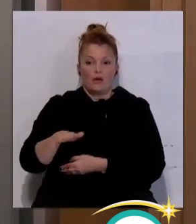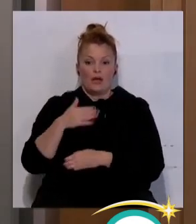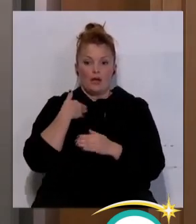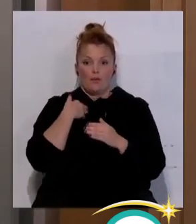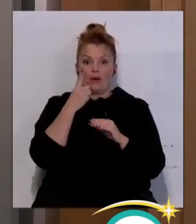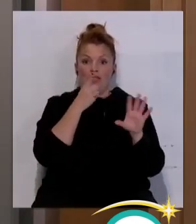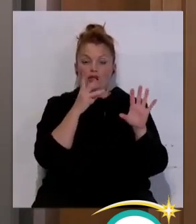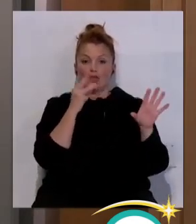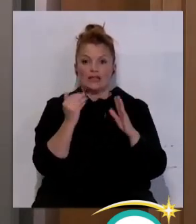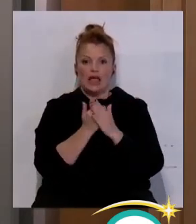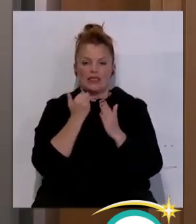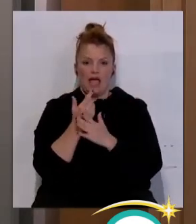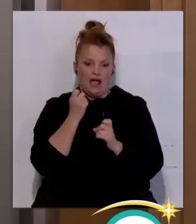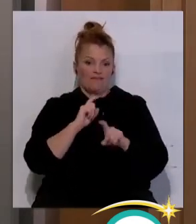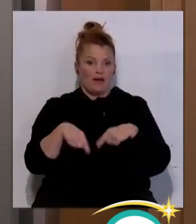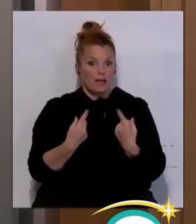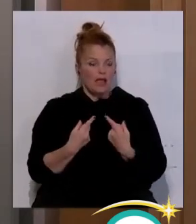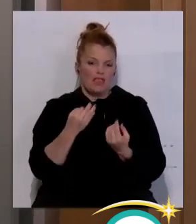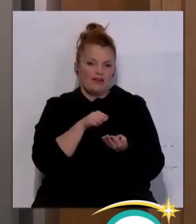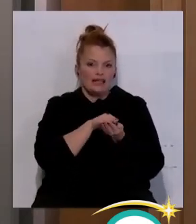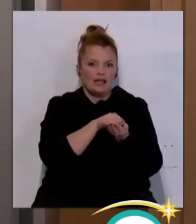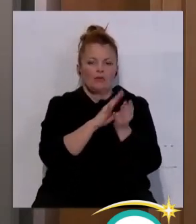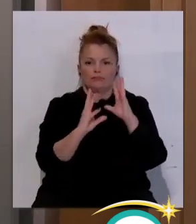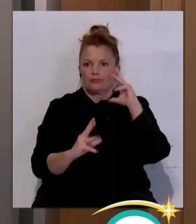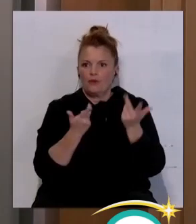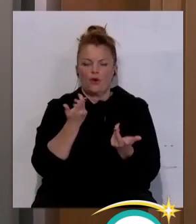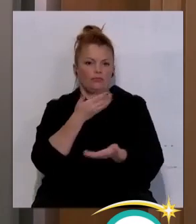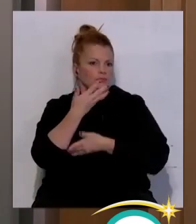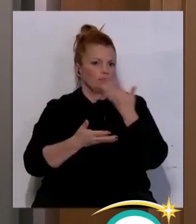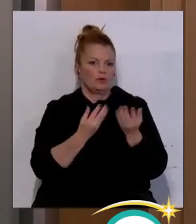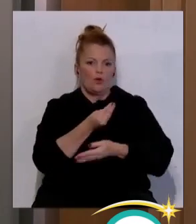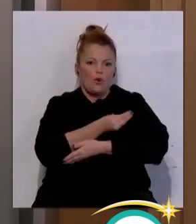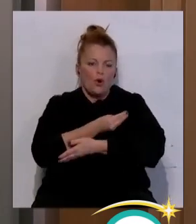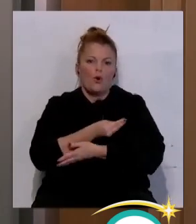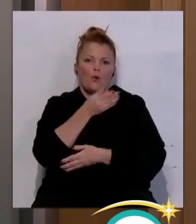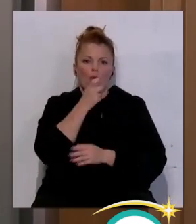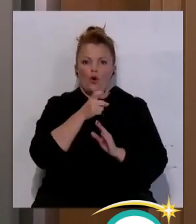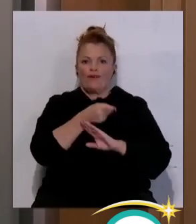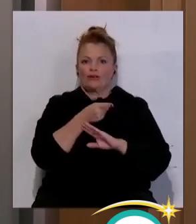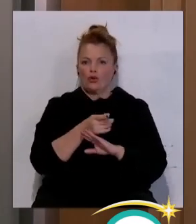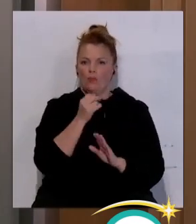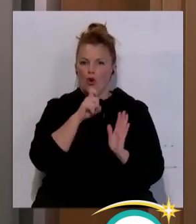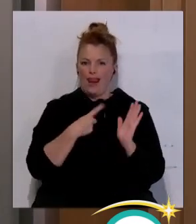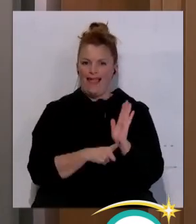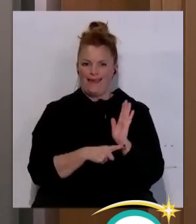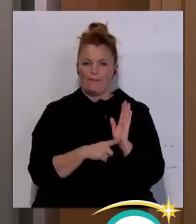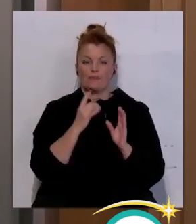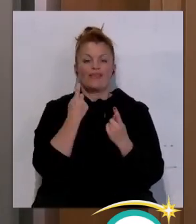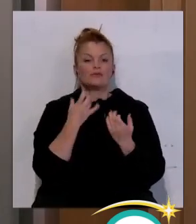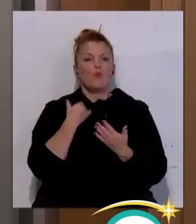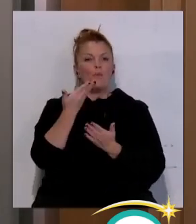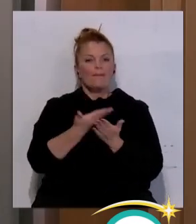días, pues la familia tiene que enterrarlo, incinerarlo, tiene que hacer una disposición del cuerpo, es obligatorio por ley. Entonces necesitábamos un